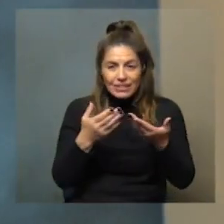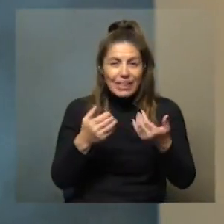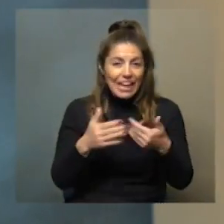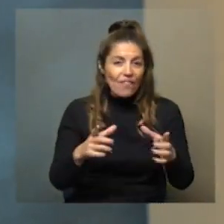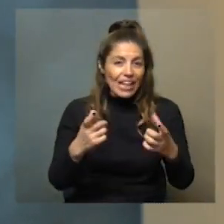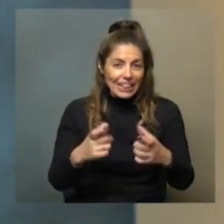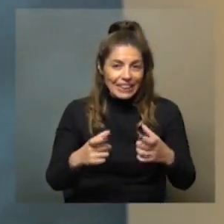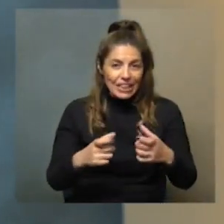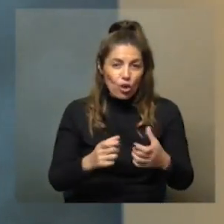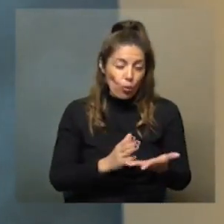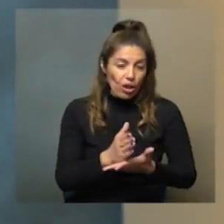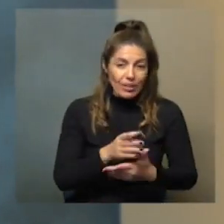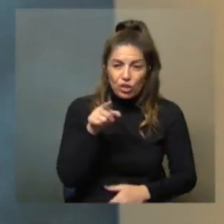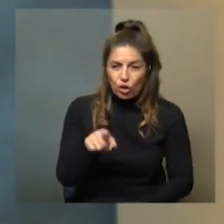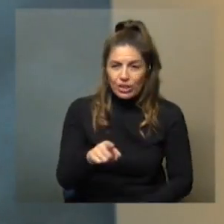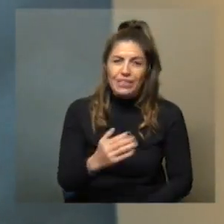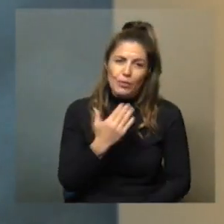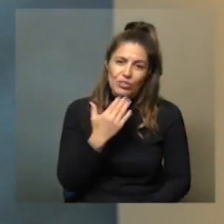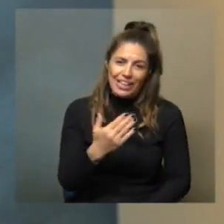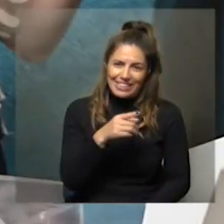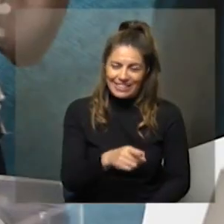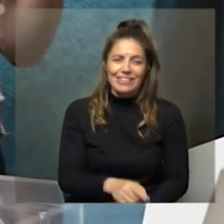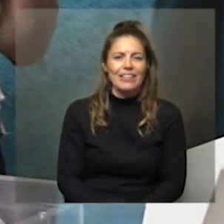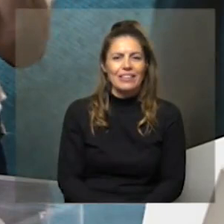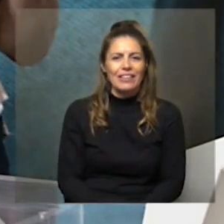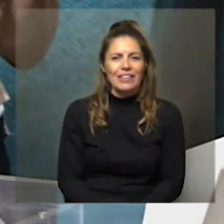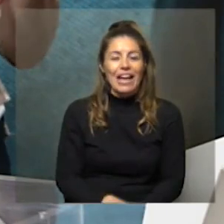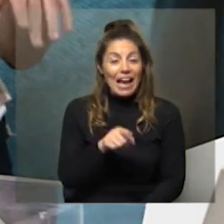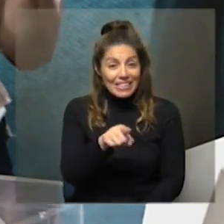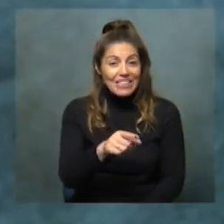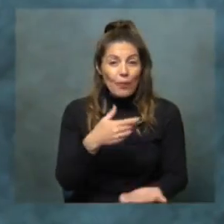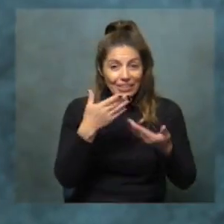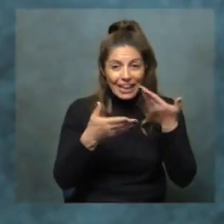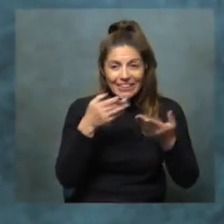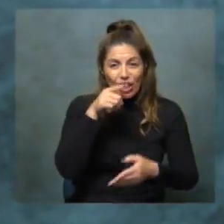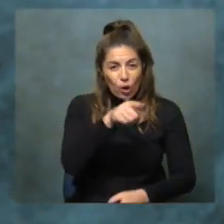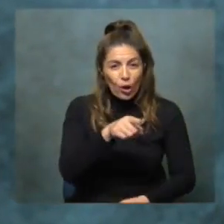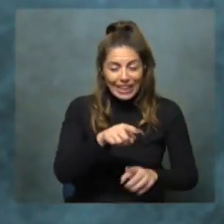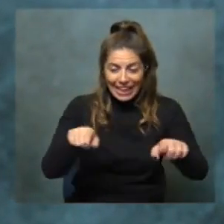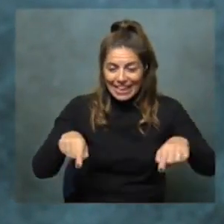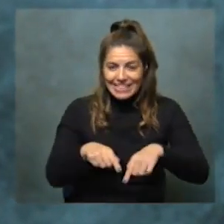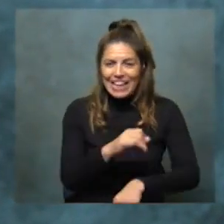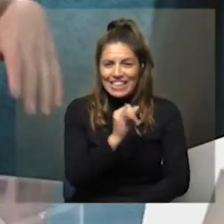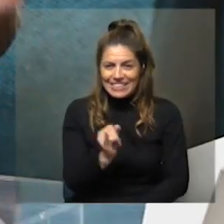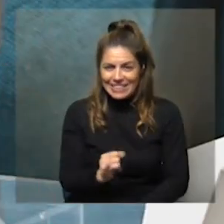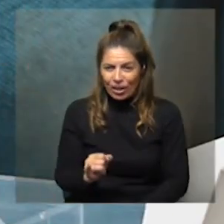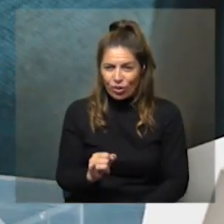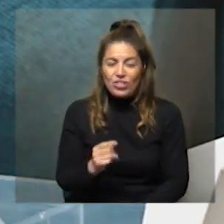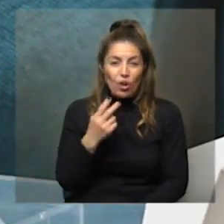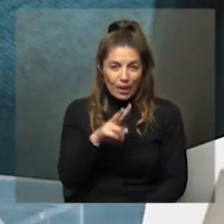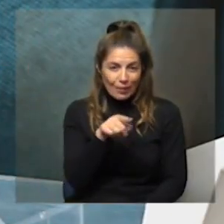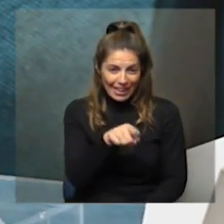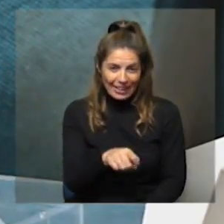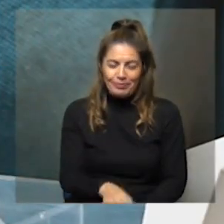muy agradecido, muchas gracias, Tabaré. Y así que en un rato va a estar cantando ahí en la Cita Rosa, los que van a la Cita Rosa lo van a ver ahí también. Y